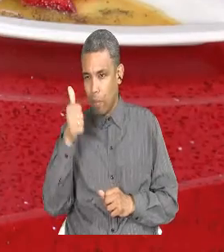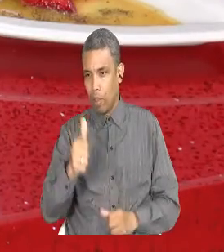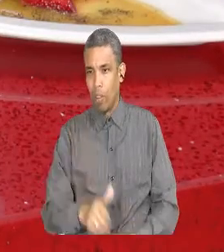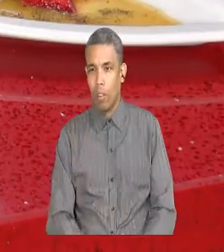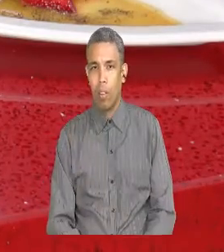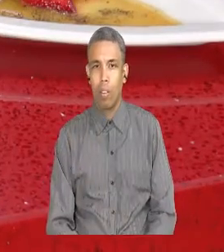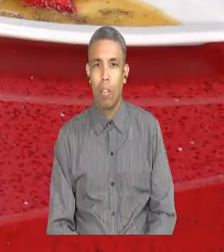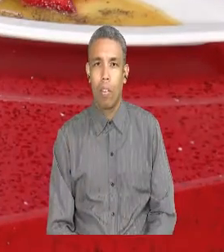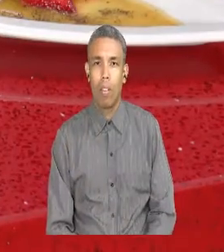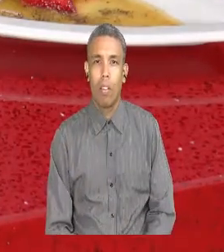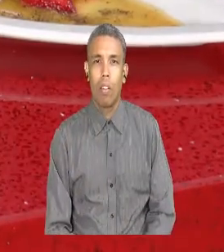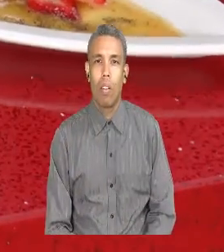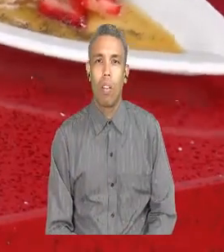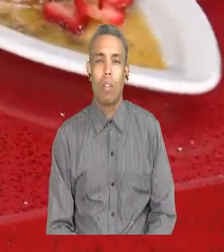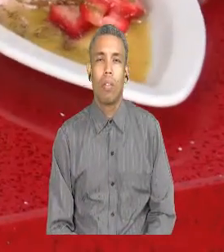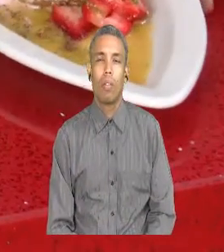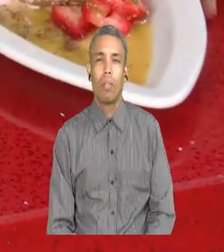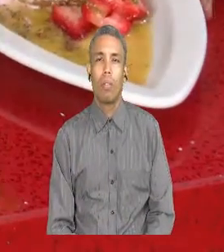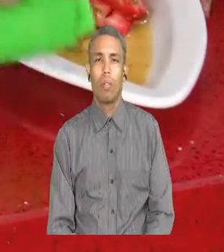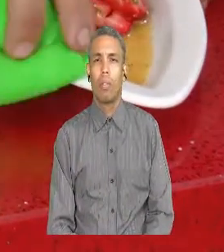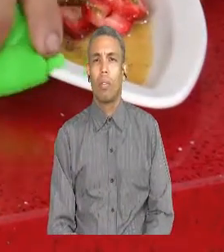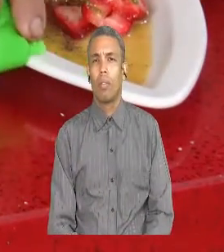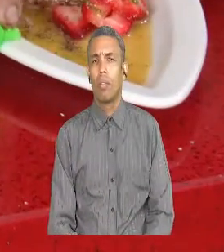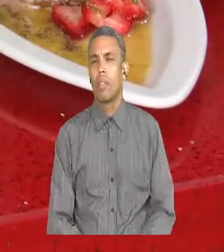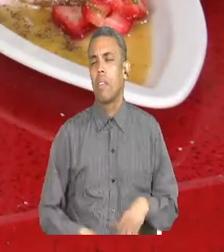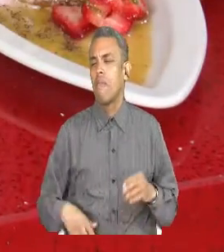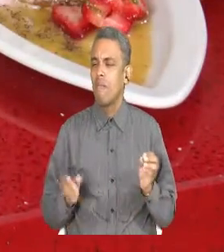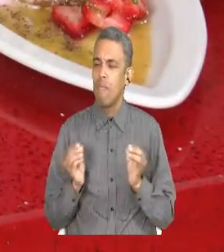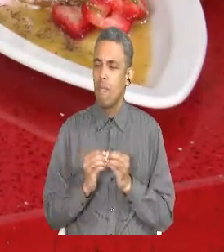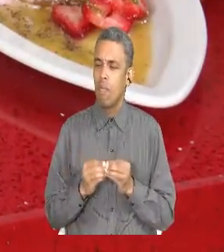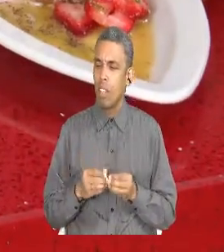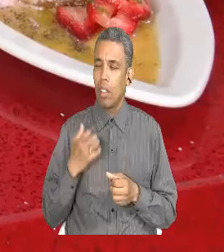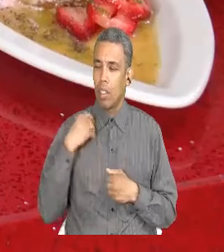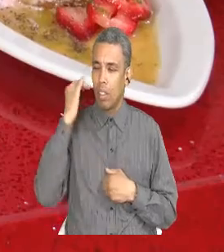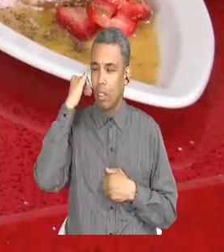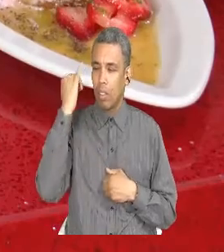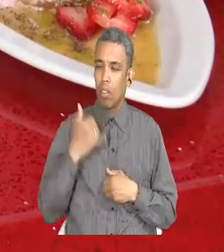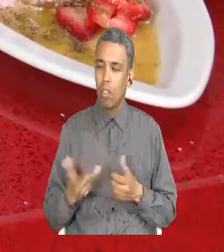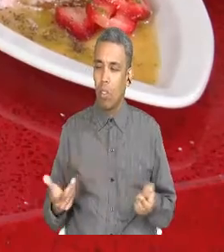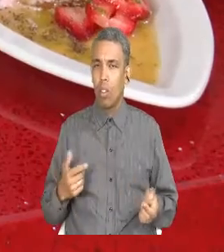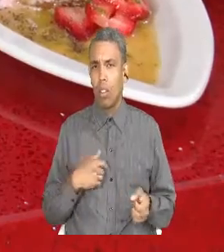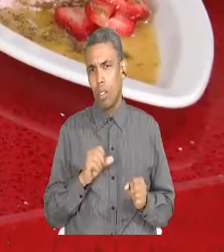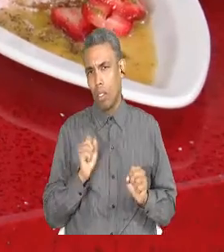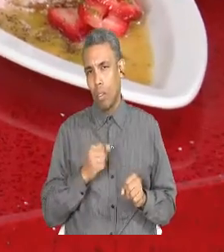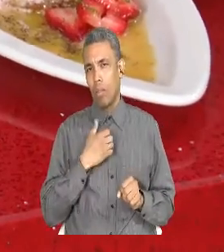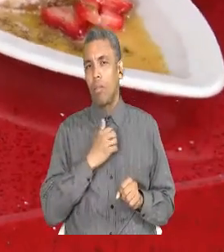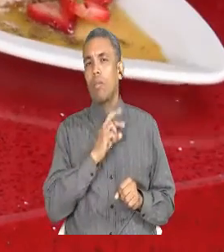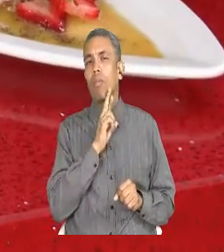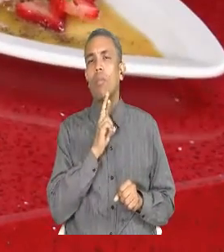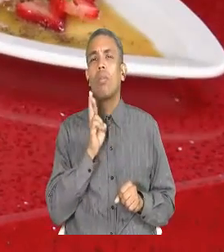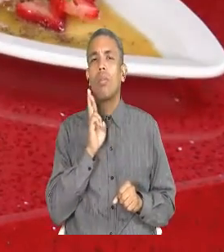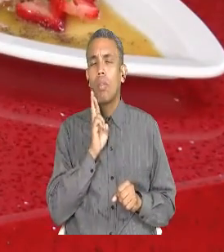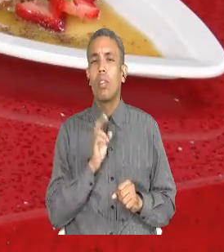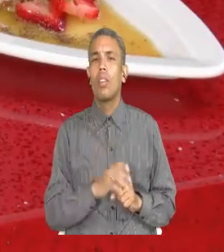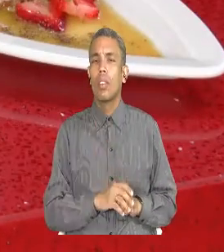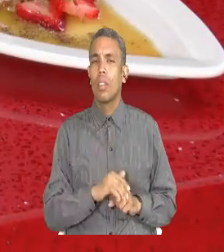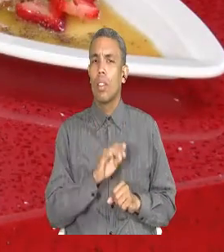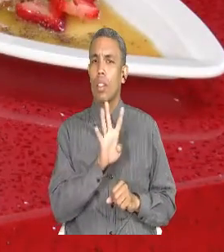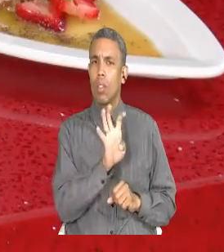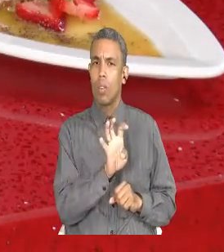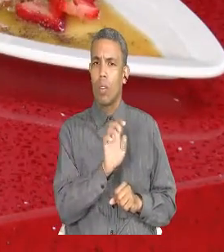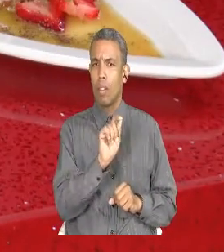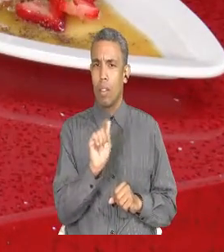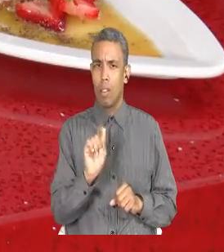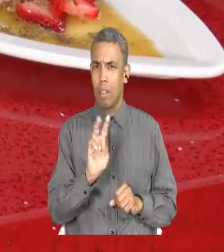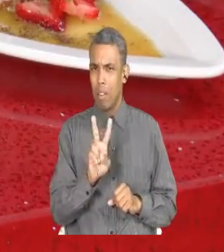otros platos, otras recetas, ¿dónde las podemos conseguir, Sergio? Bueno, ya los televidentes saben que en el restaurante 920 Gourmet, en sus dos